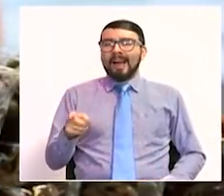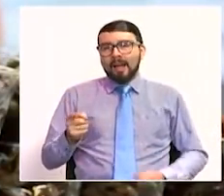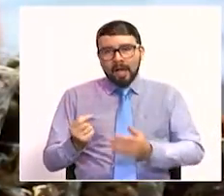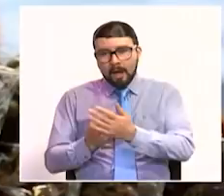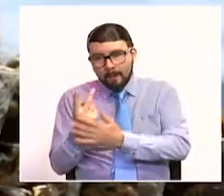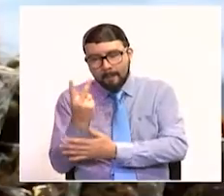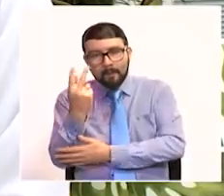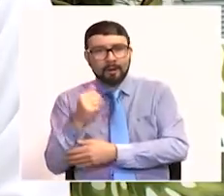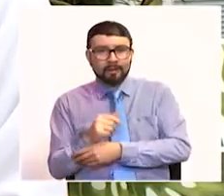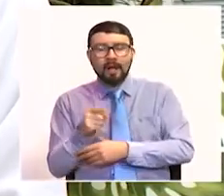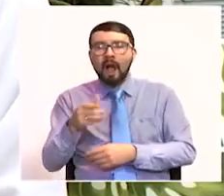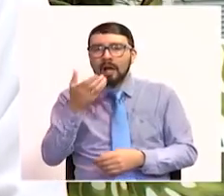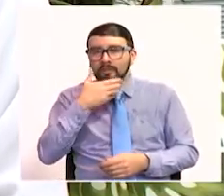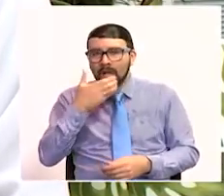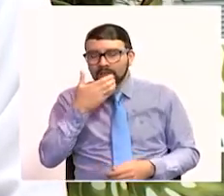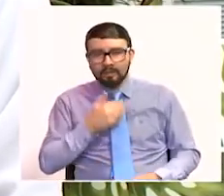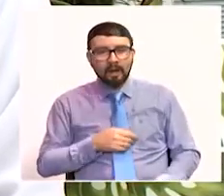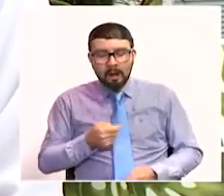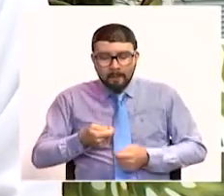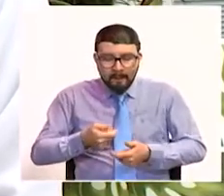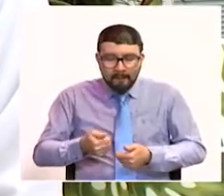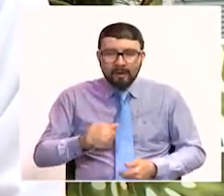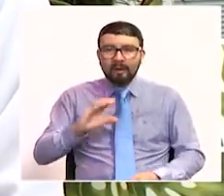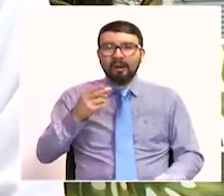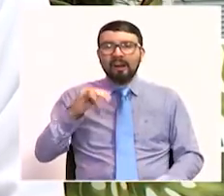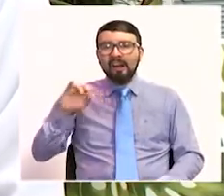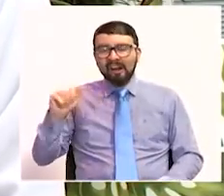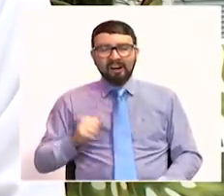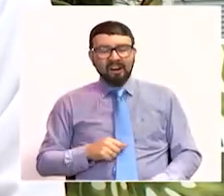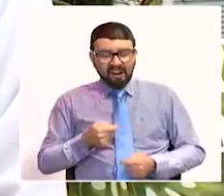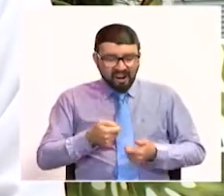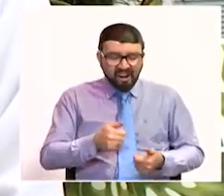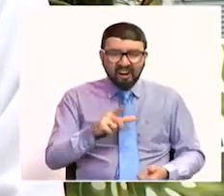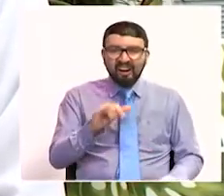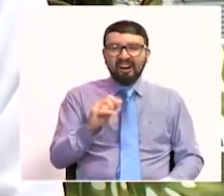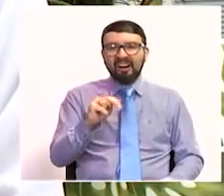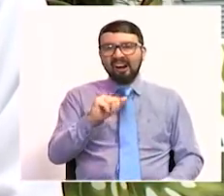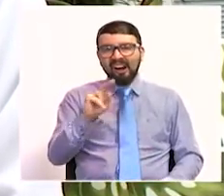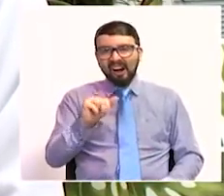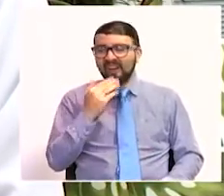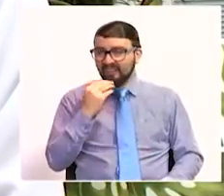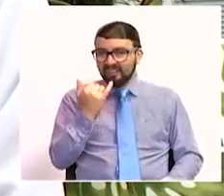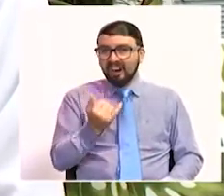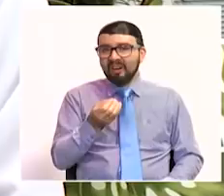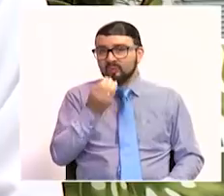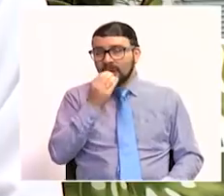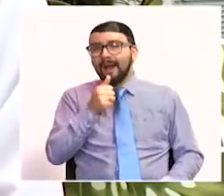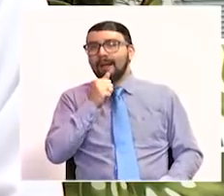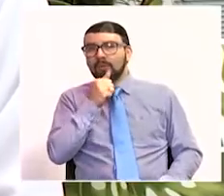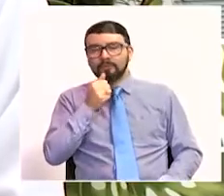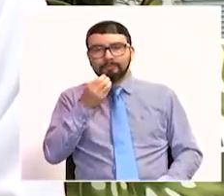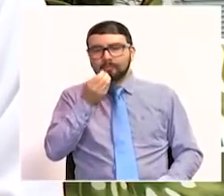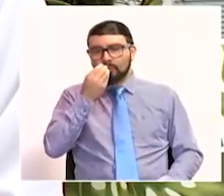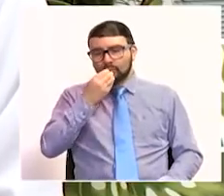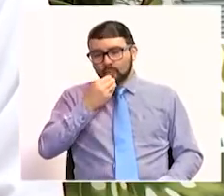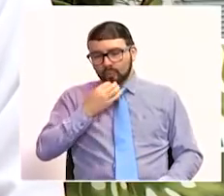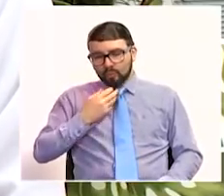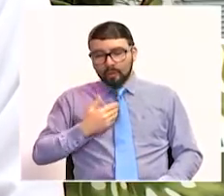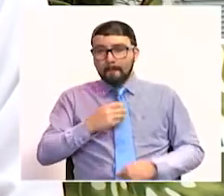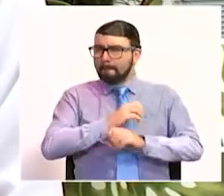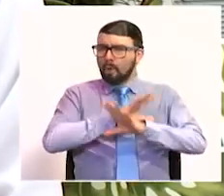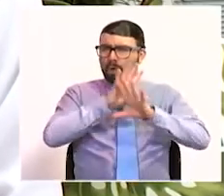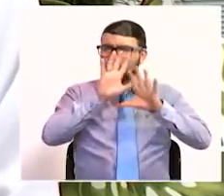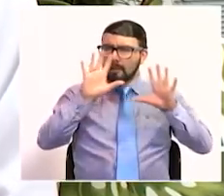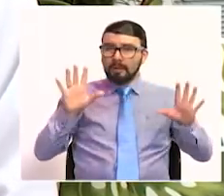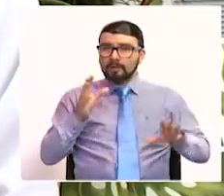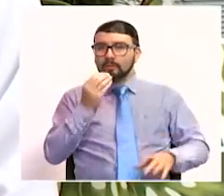semillas de chía, en las semillas de linaza. Inclusive cuando ingerimos agua le da un movimiento al colon muy necesario cuando lo hacemos en ayunas, que